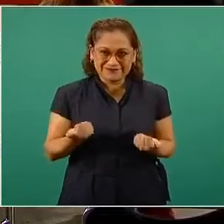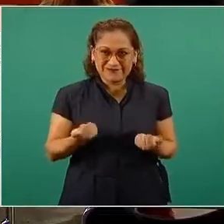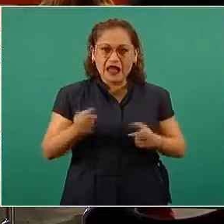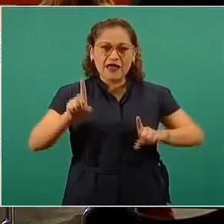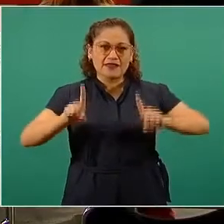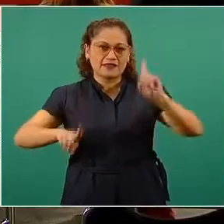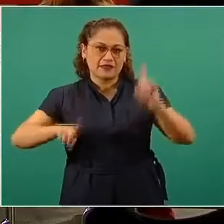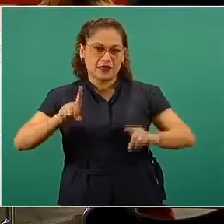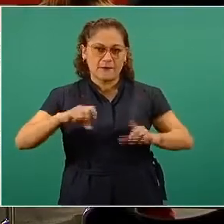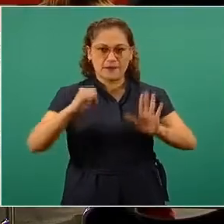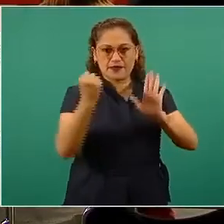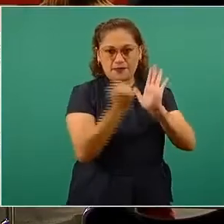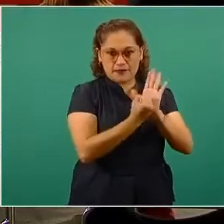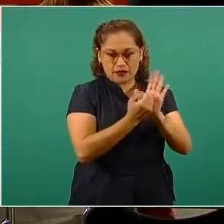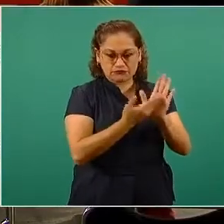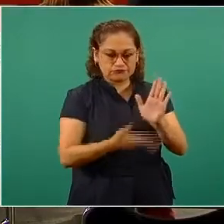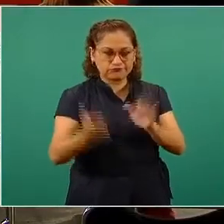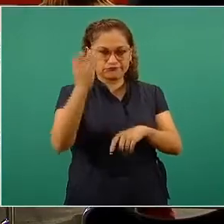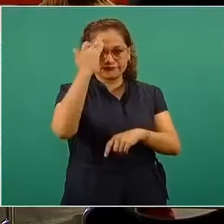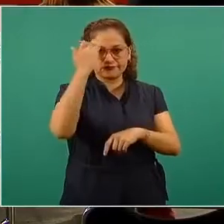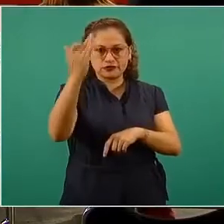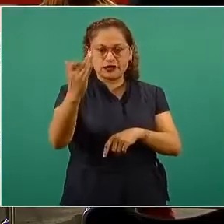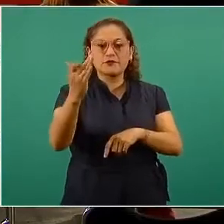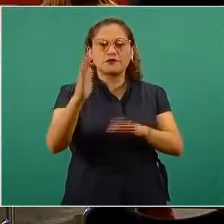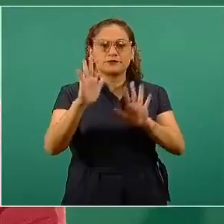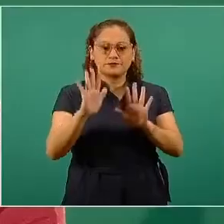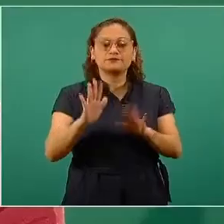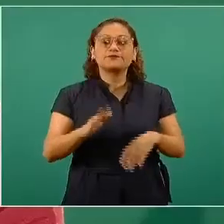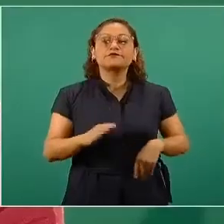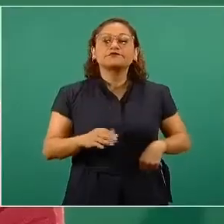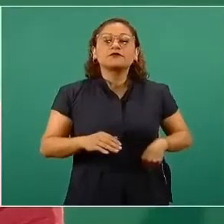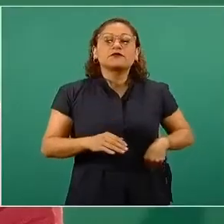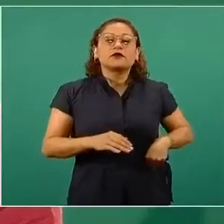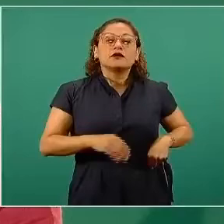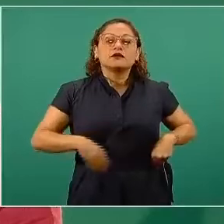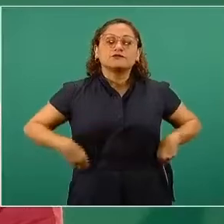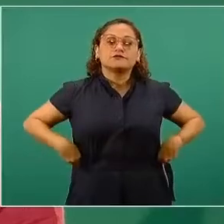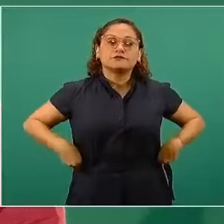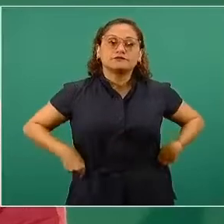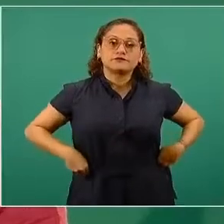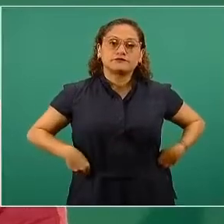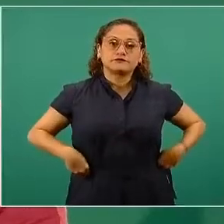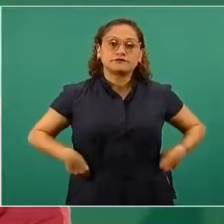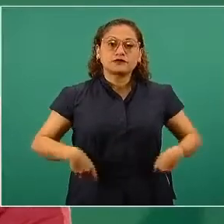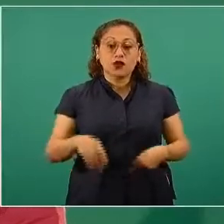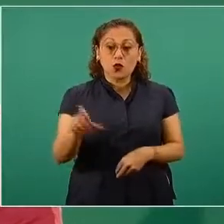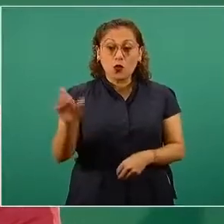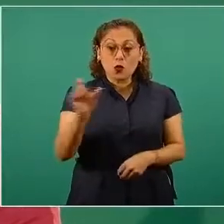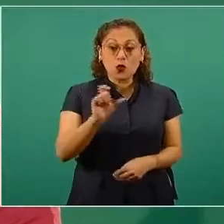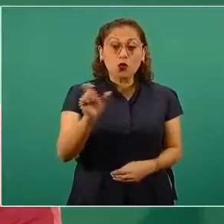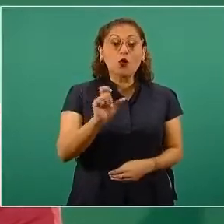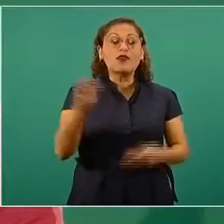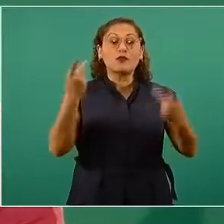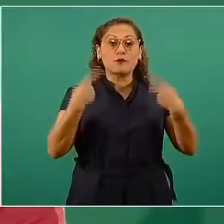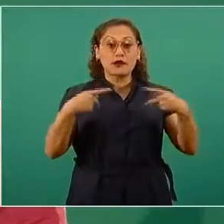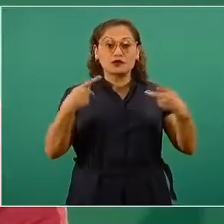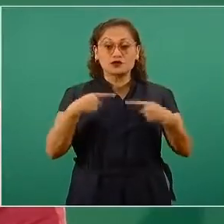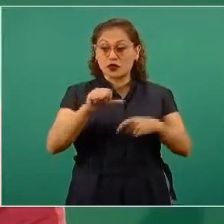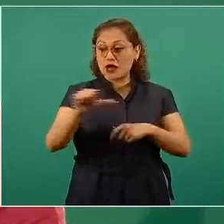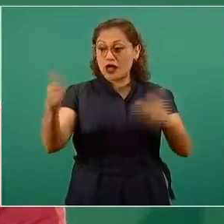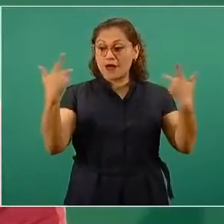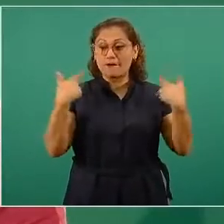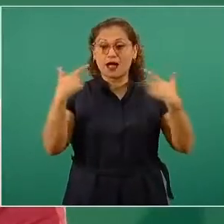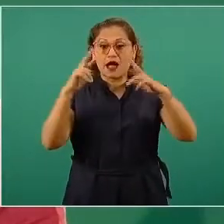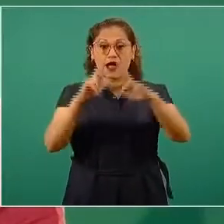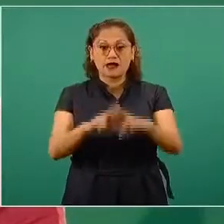Eso respecto a la cantidad de esquemas completos. Ahora, ¿cuándo vamos a acabar de vacunar al personal educativo? Pues apenas arrancamos fuera de